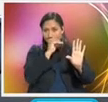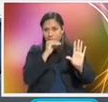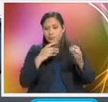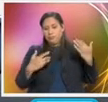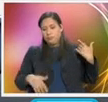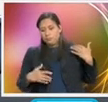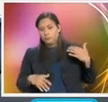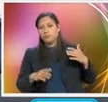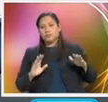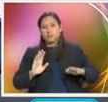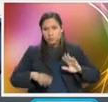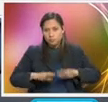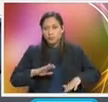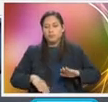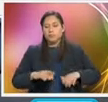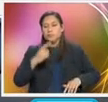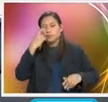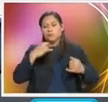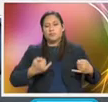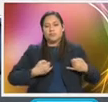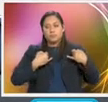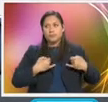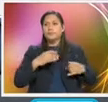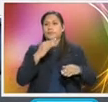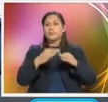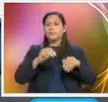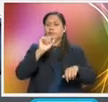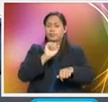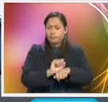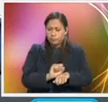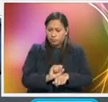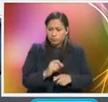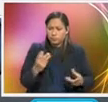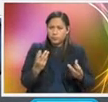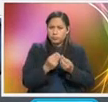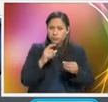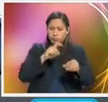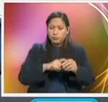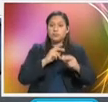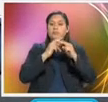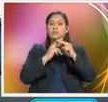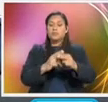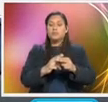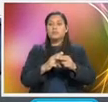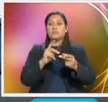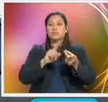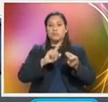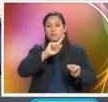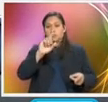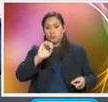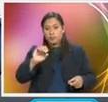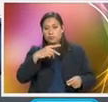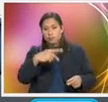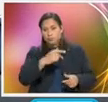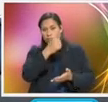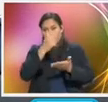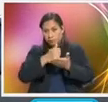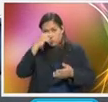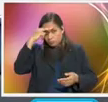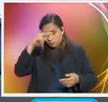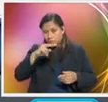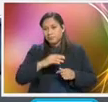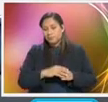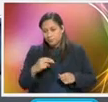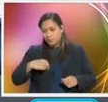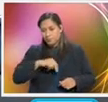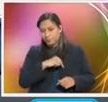rock folk para jóvenes. El fin de semana nos sumamos al aniversario del Zoológico de la Ciudad de México. Vamos